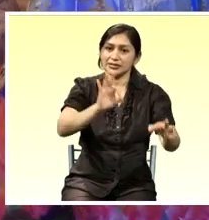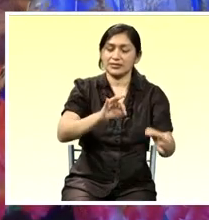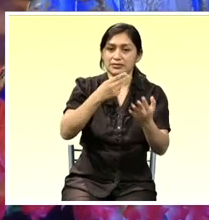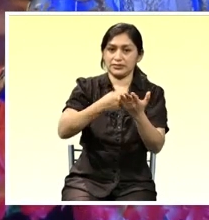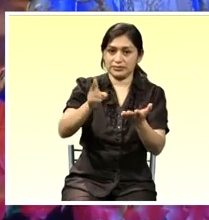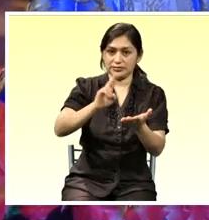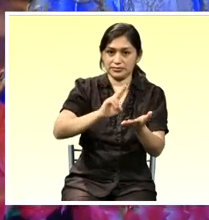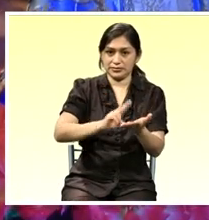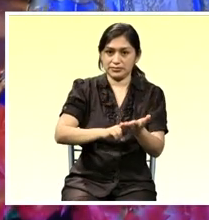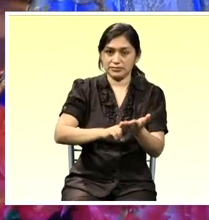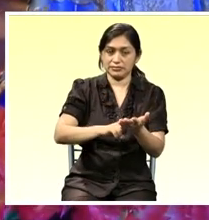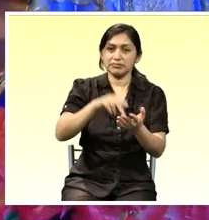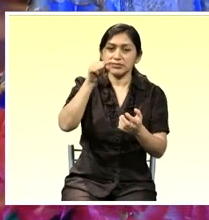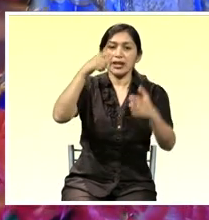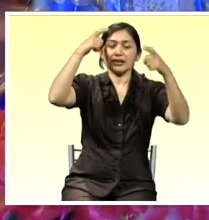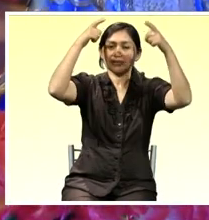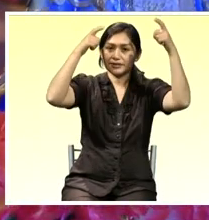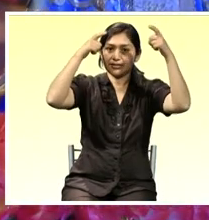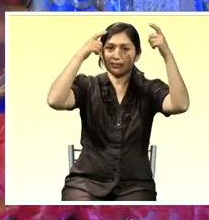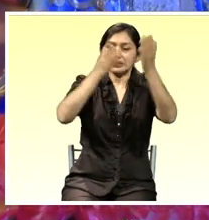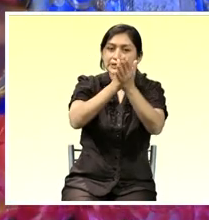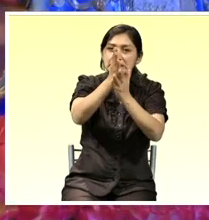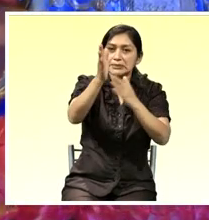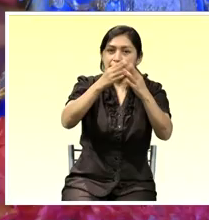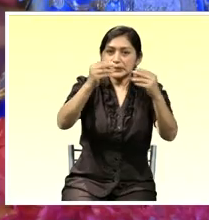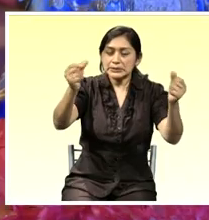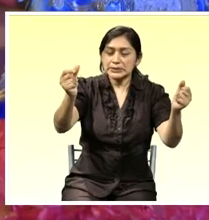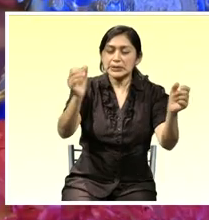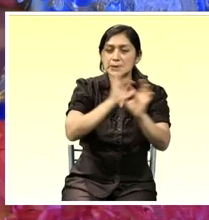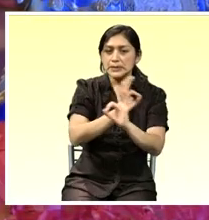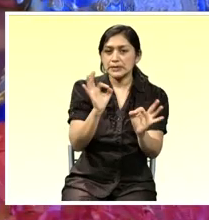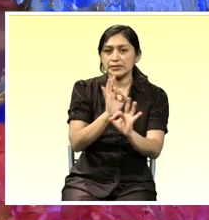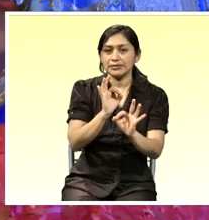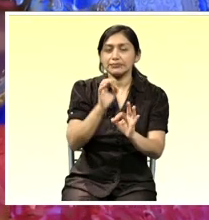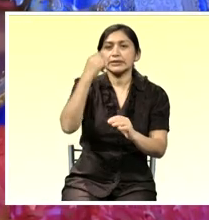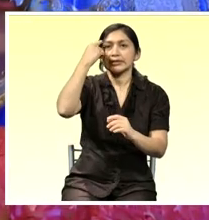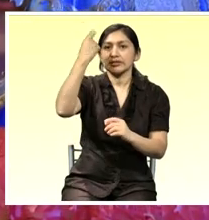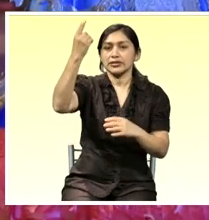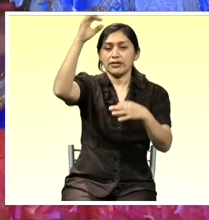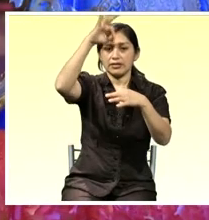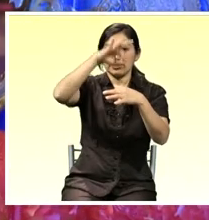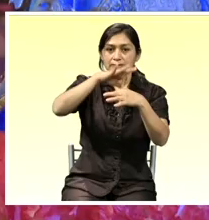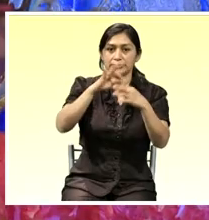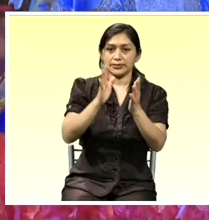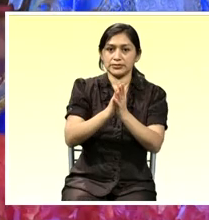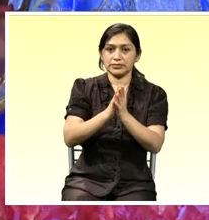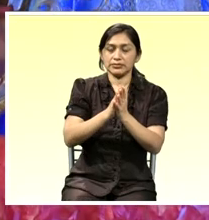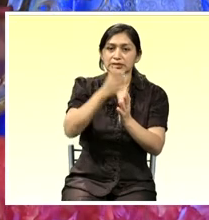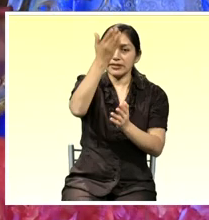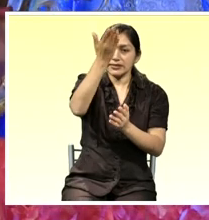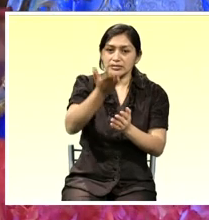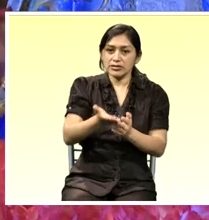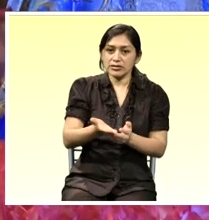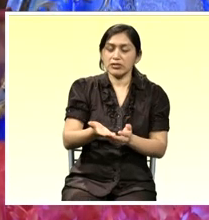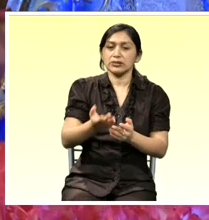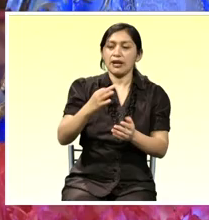muertos y su reino no tendrá fin. Creo en el Espíritu Santo, Señor y dador